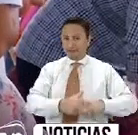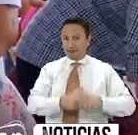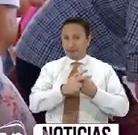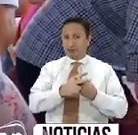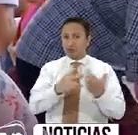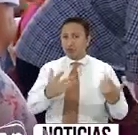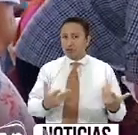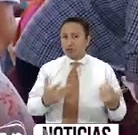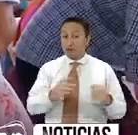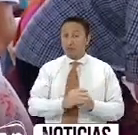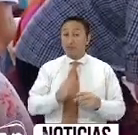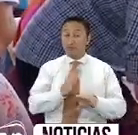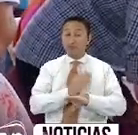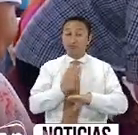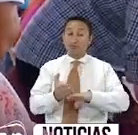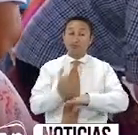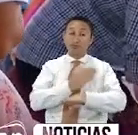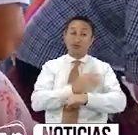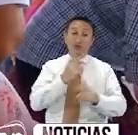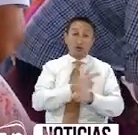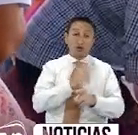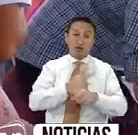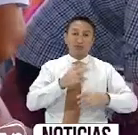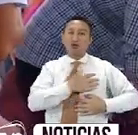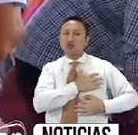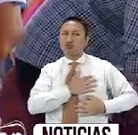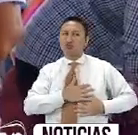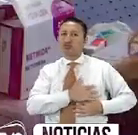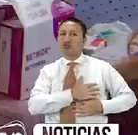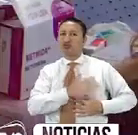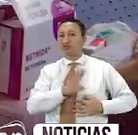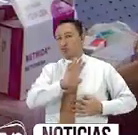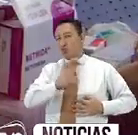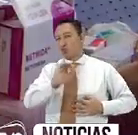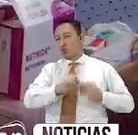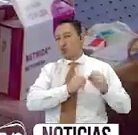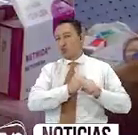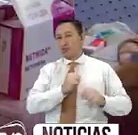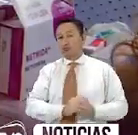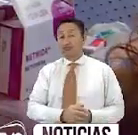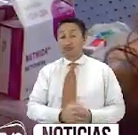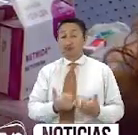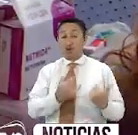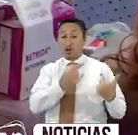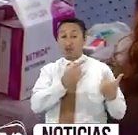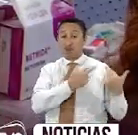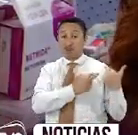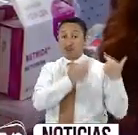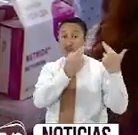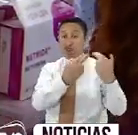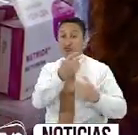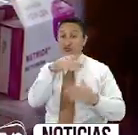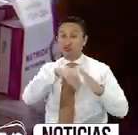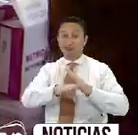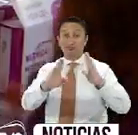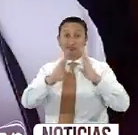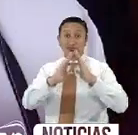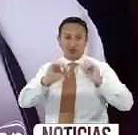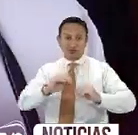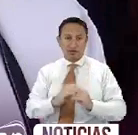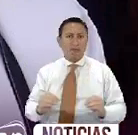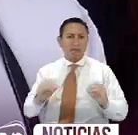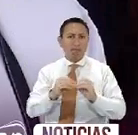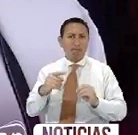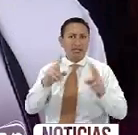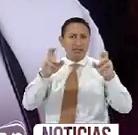a prevenirlo o a buscarlo a partir de los 40 años. Ahora está en usted, para que desde casa también pueda conocer más sobre